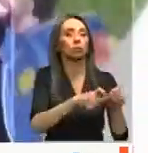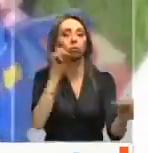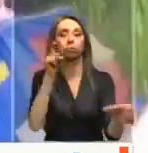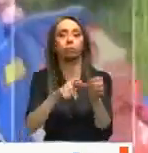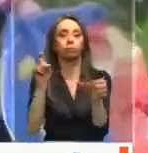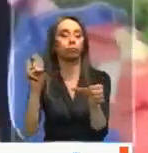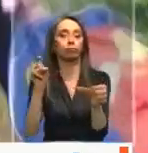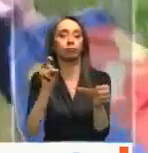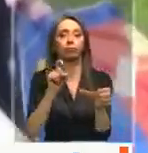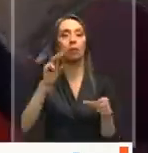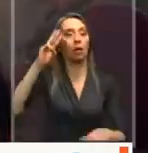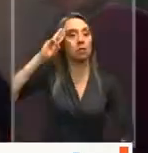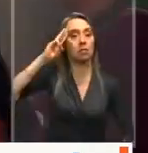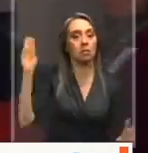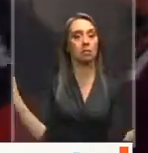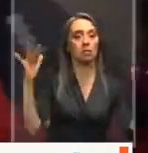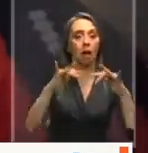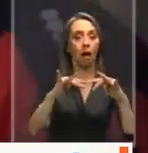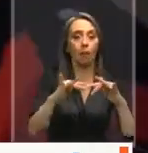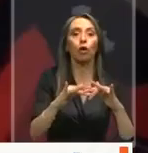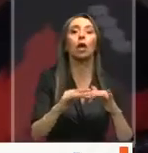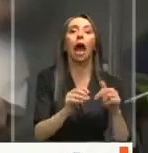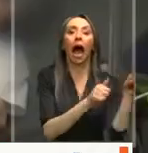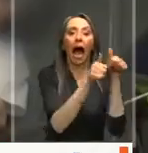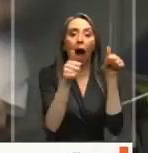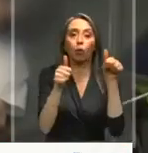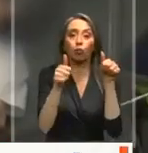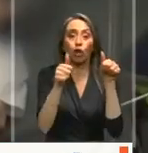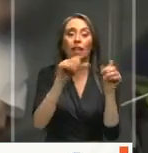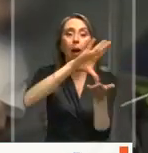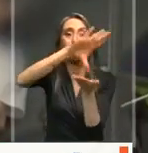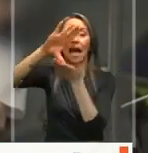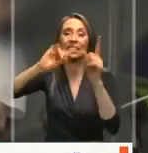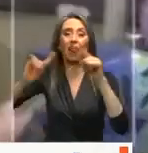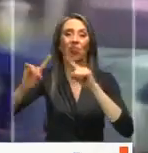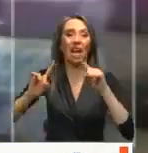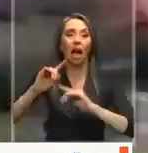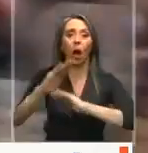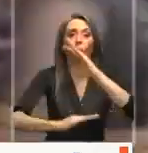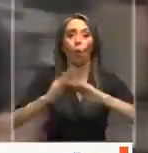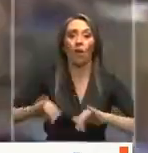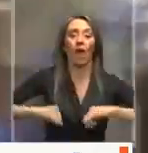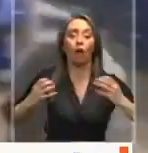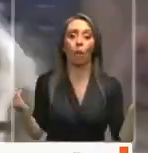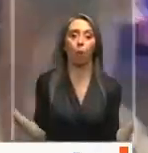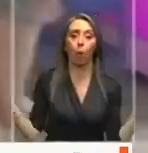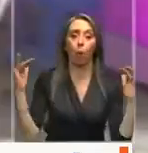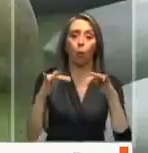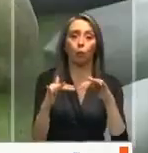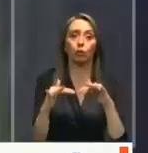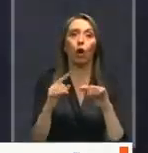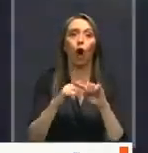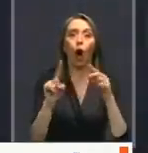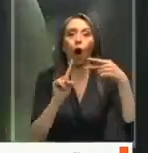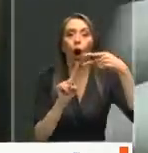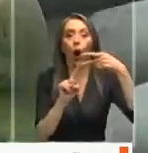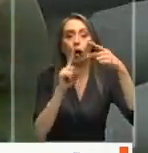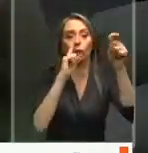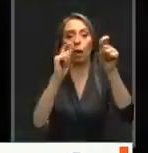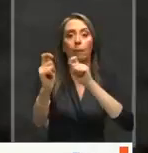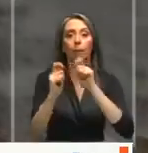evento. Mientras las autoridades y delegaciones hacían todo lo posible para cuidar a los jóvenes, otro peligro se avecinaba.